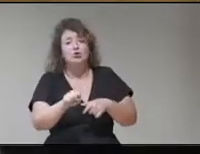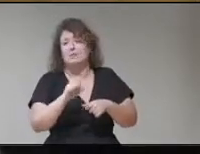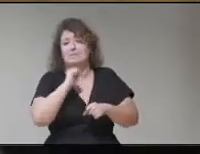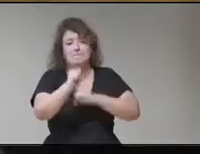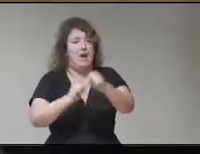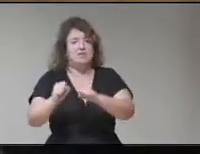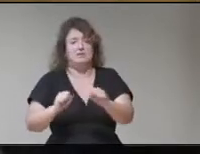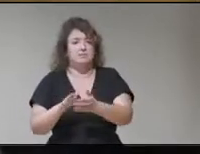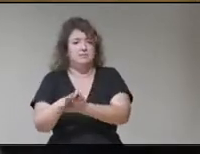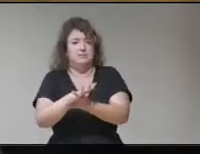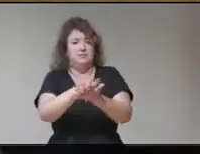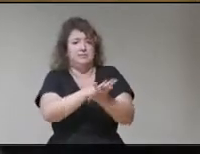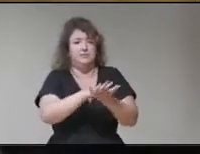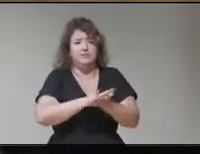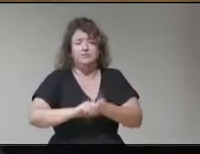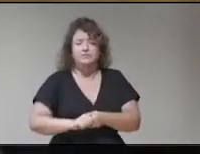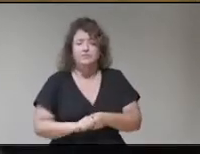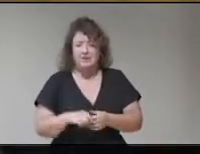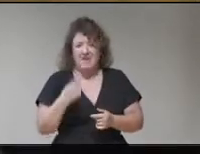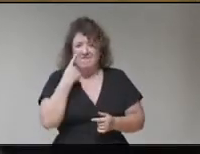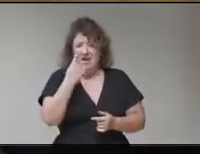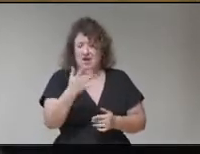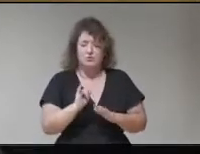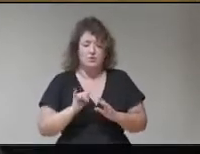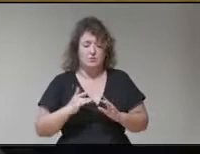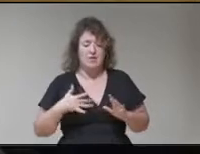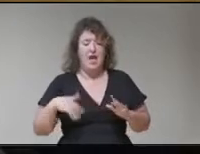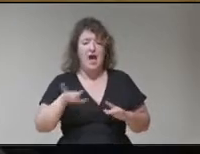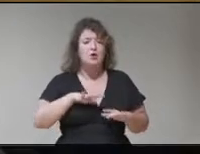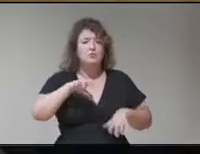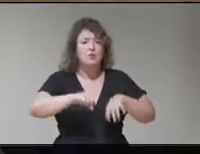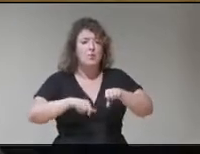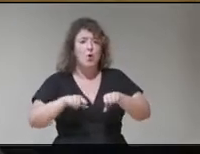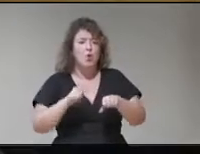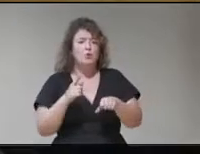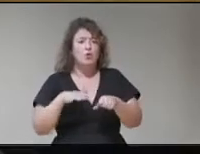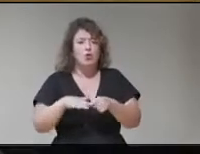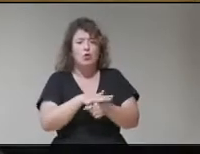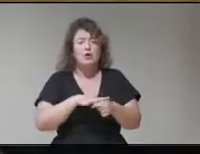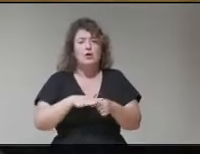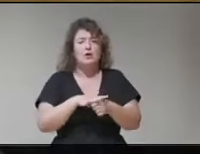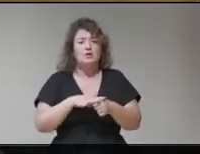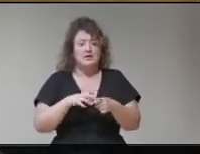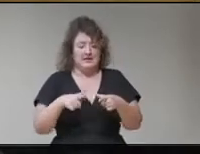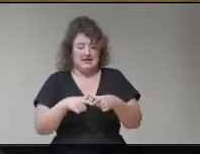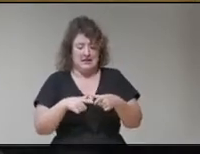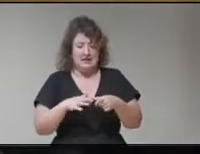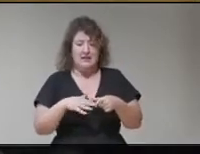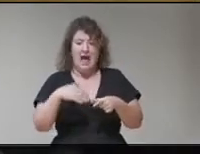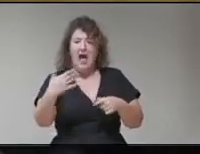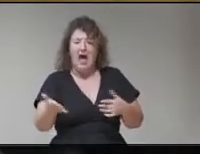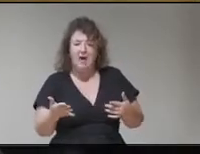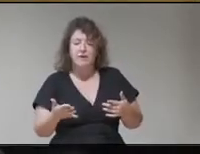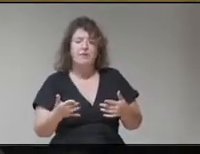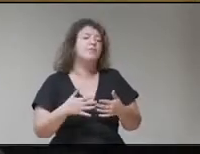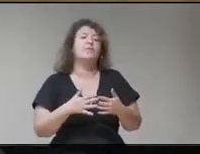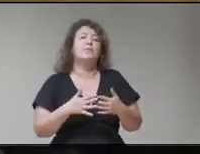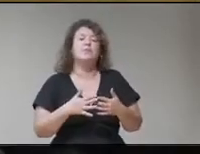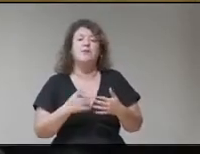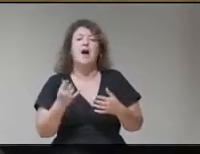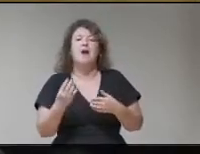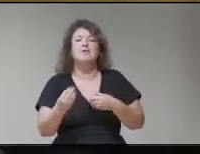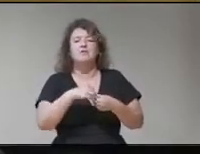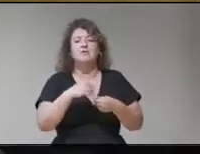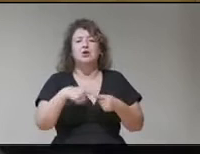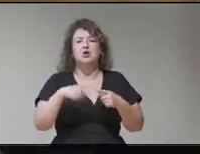fijaos la situación, tenemos una colonización en un punto que está abierto al exterior, en